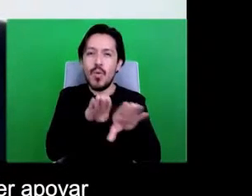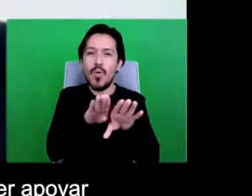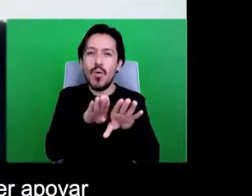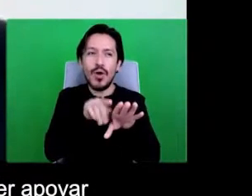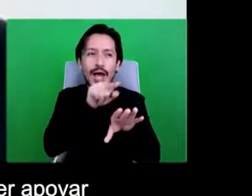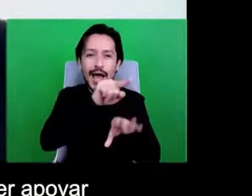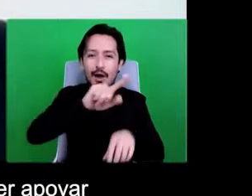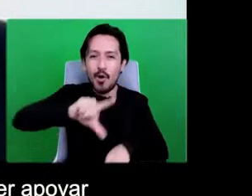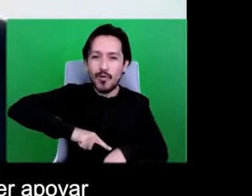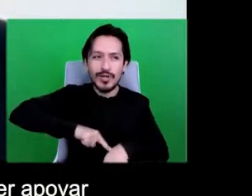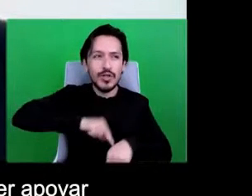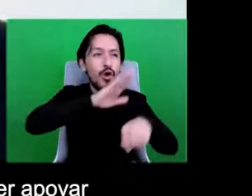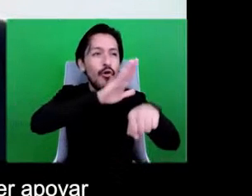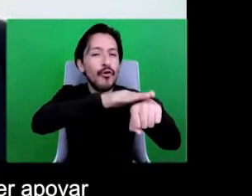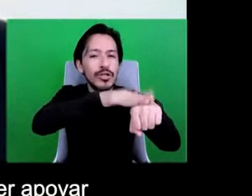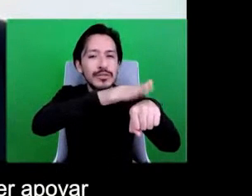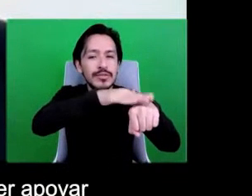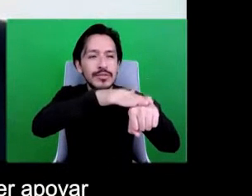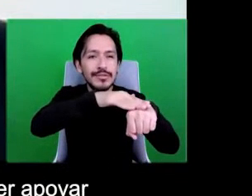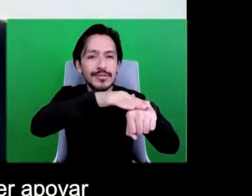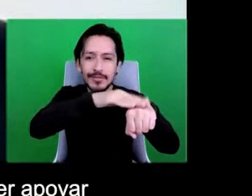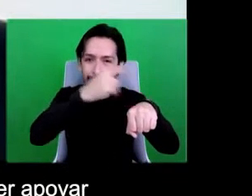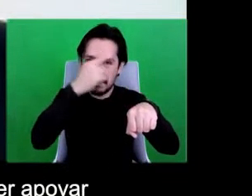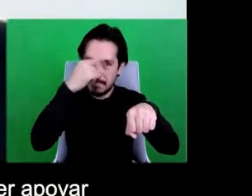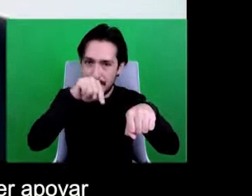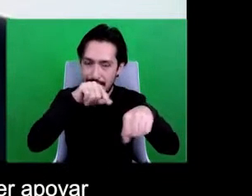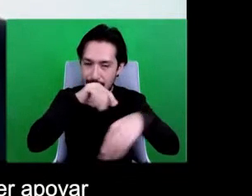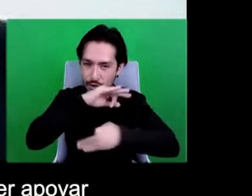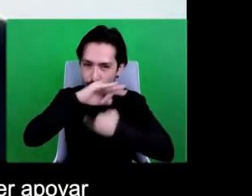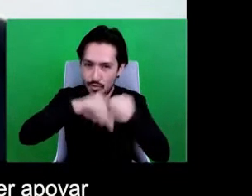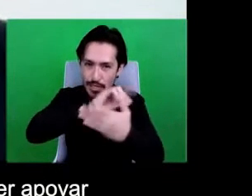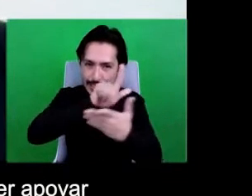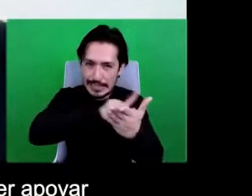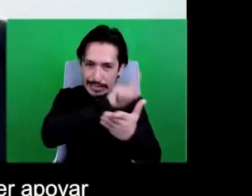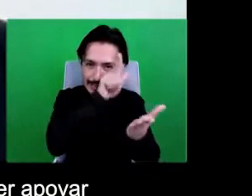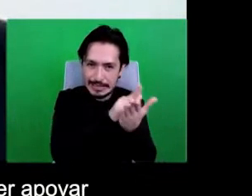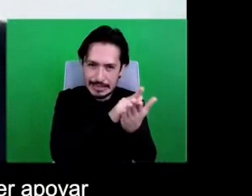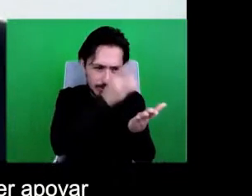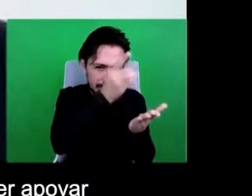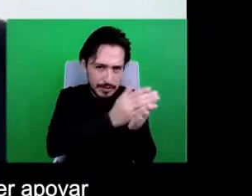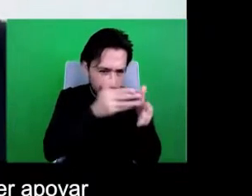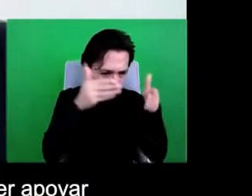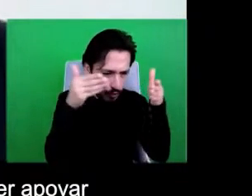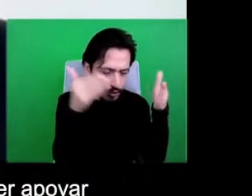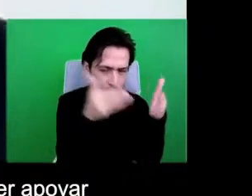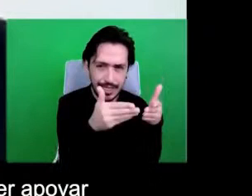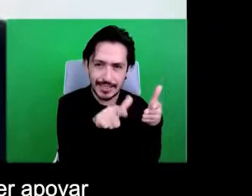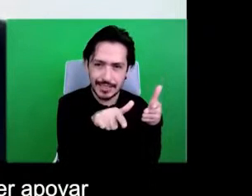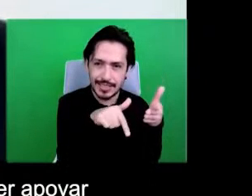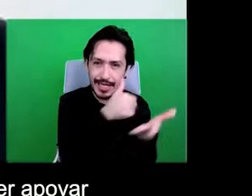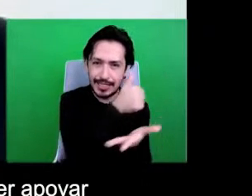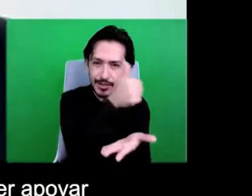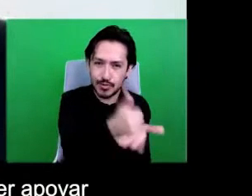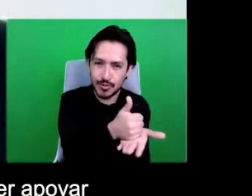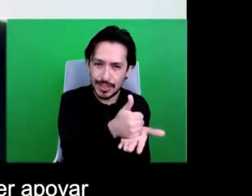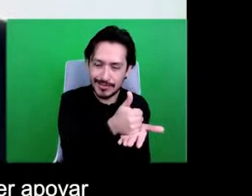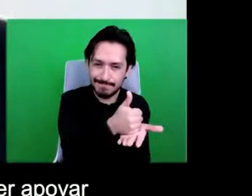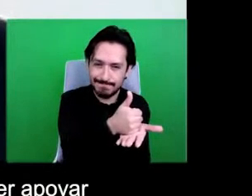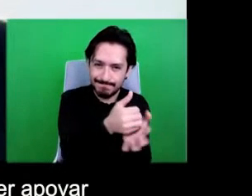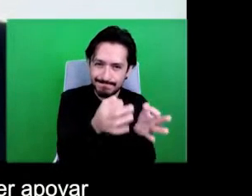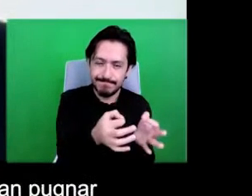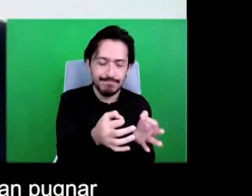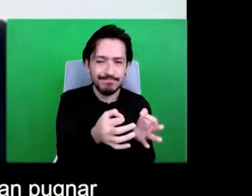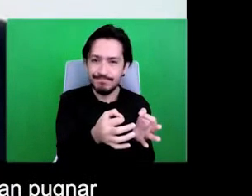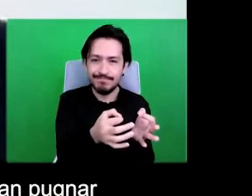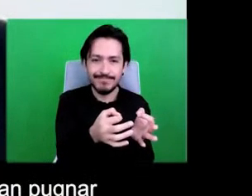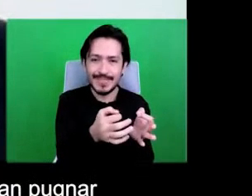descentralizar las políticas culturales y poder apoyar ahí donde se necesita, que es donde